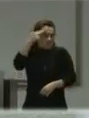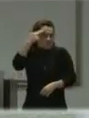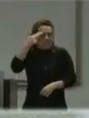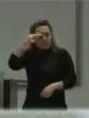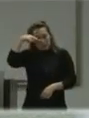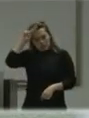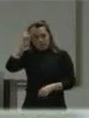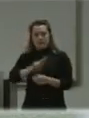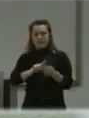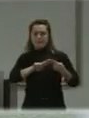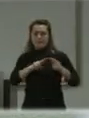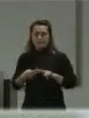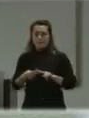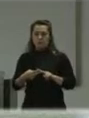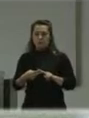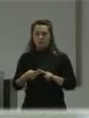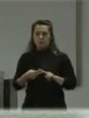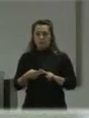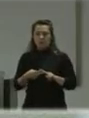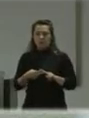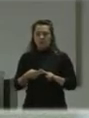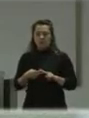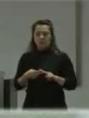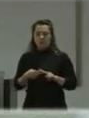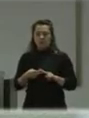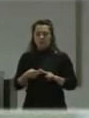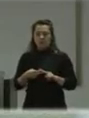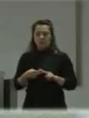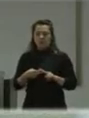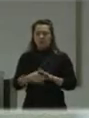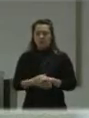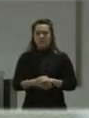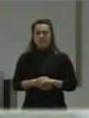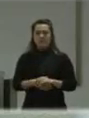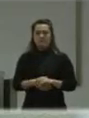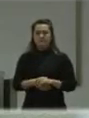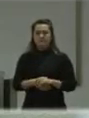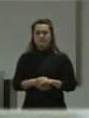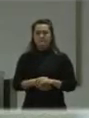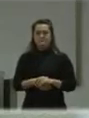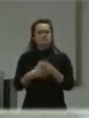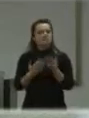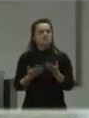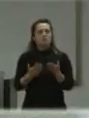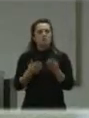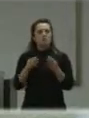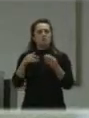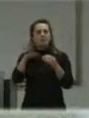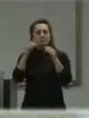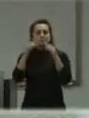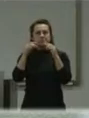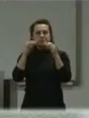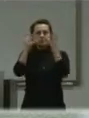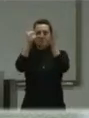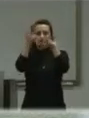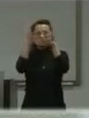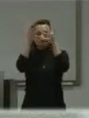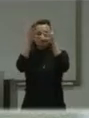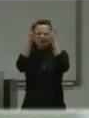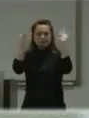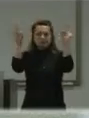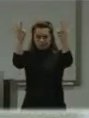y inicia abajo el bajo la la no sé como el lema de